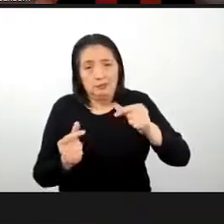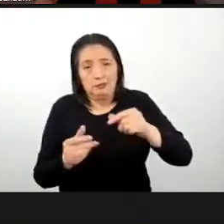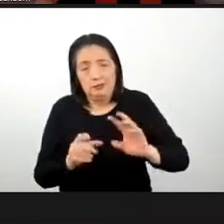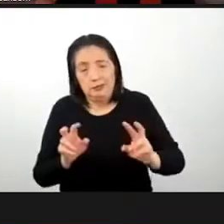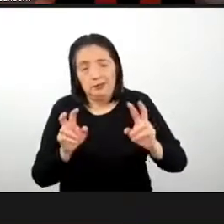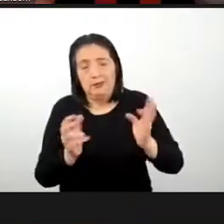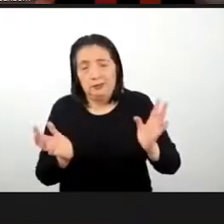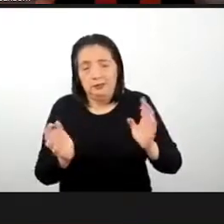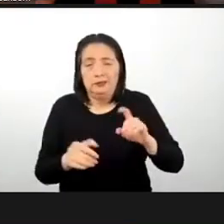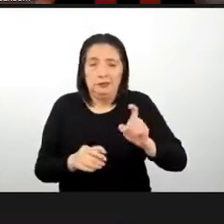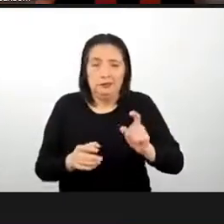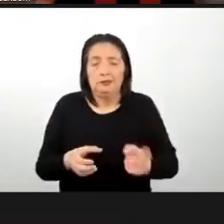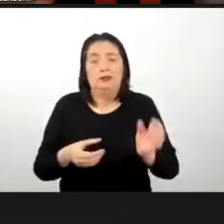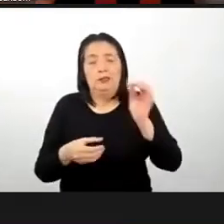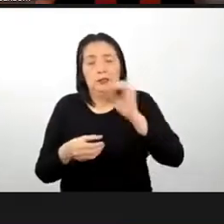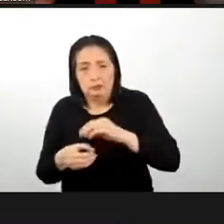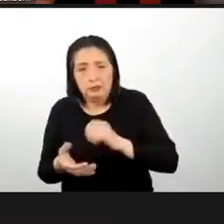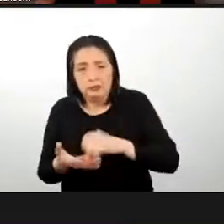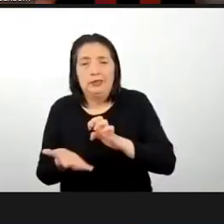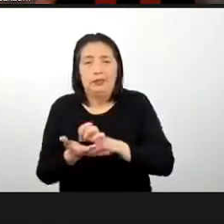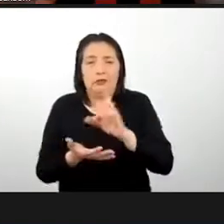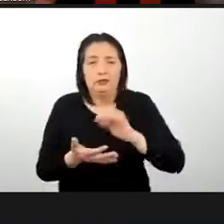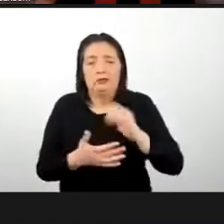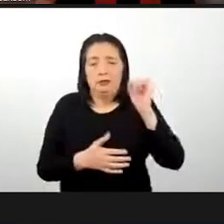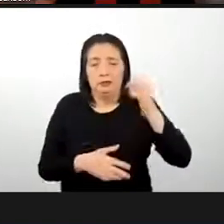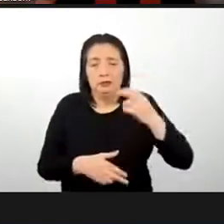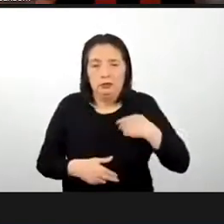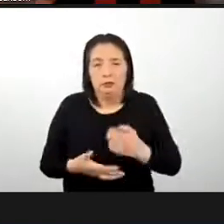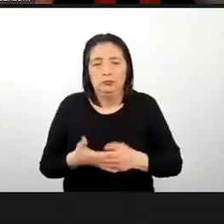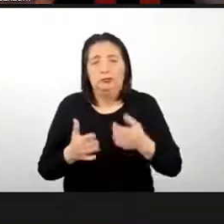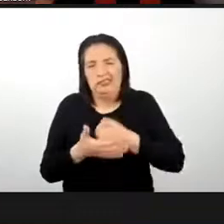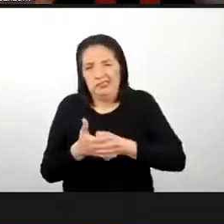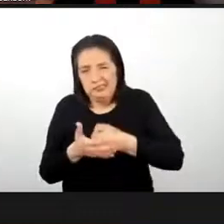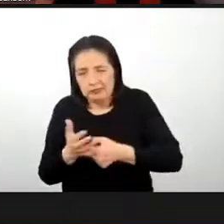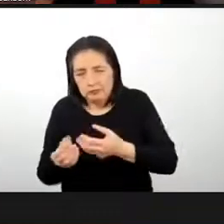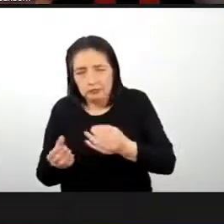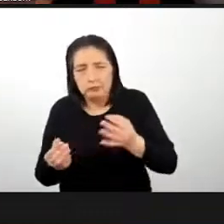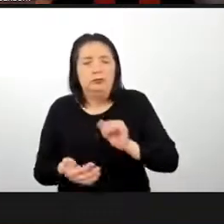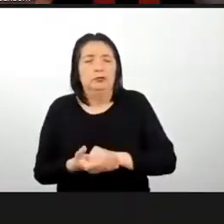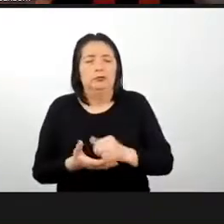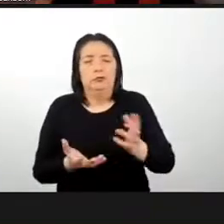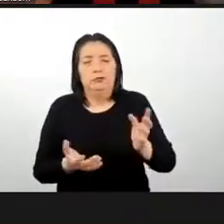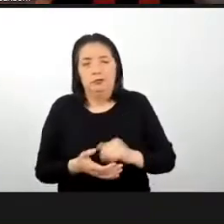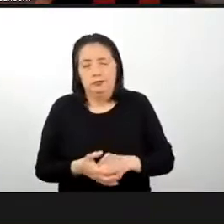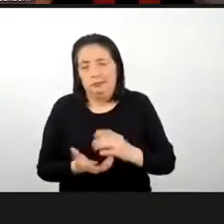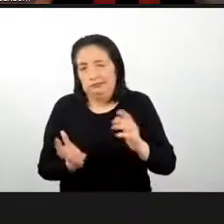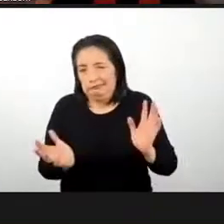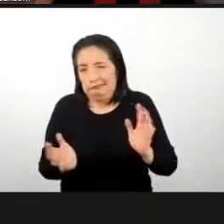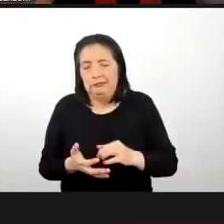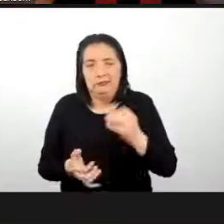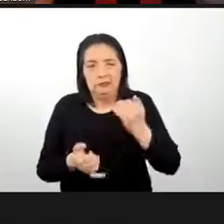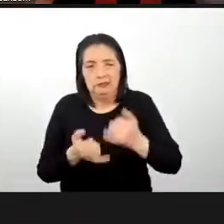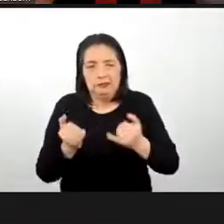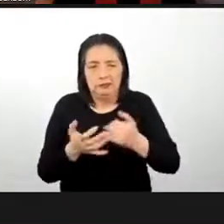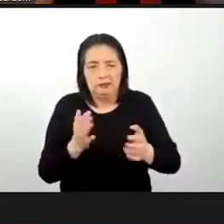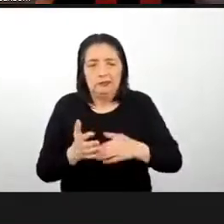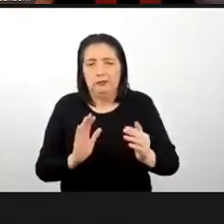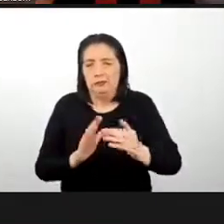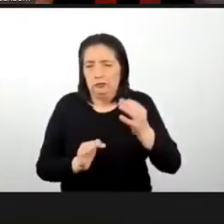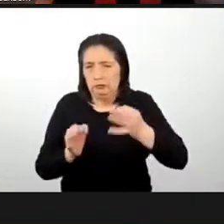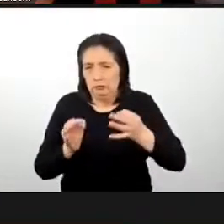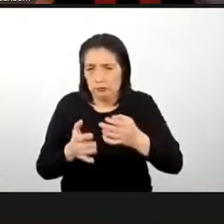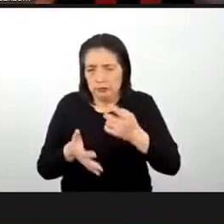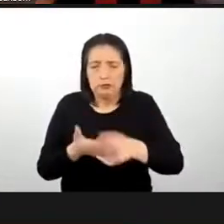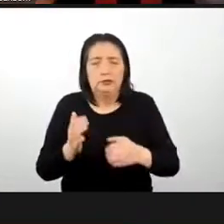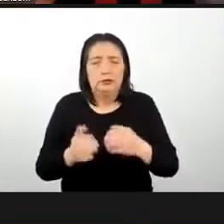habrá que incorporar la educación en derechos humanos, insistir, lo hace muchísimo. Si se fijan, las últimas sentencias de la Corte Interamericana